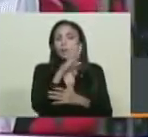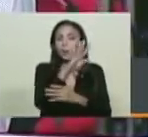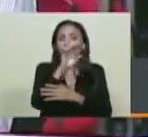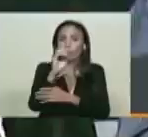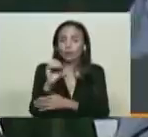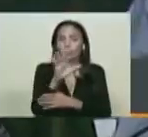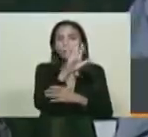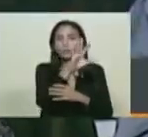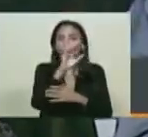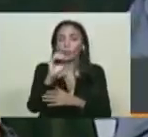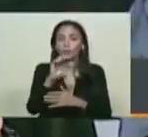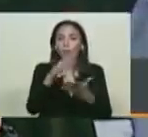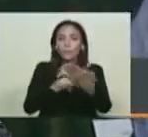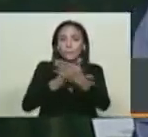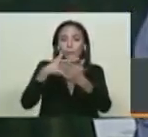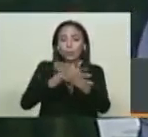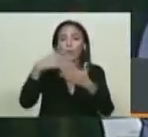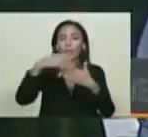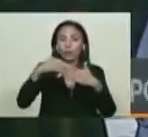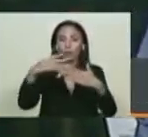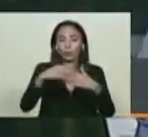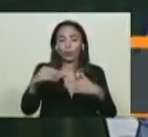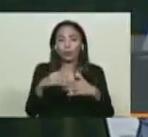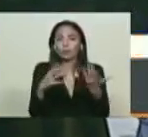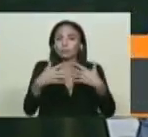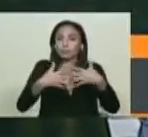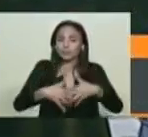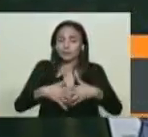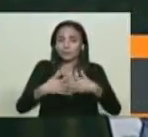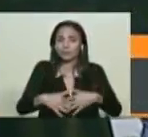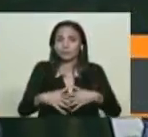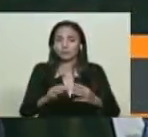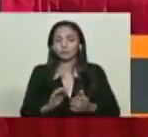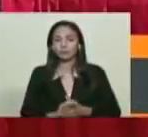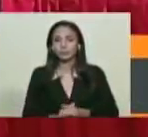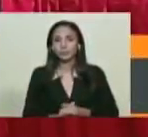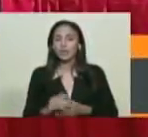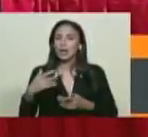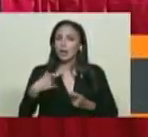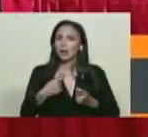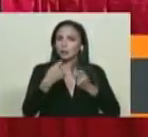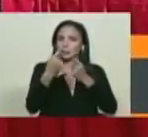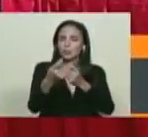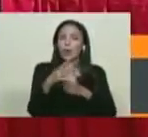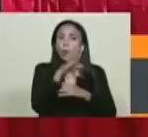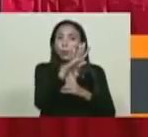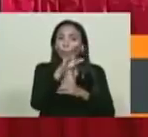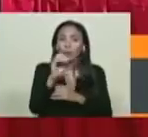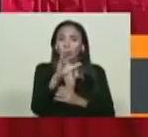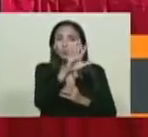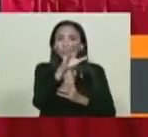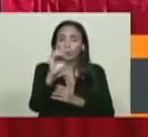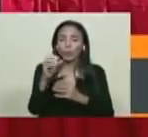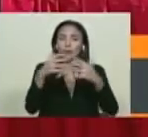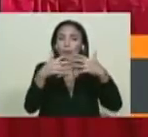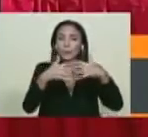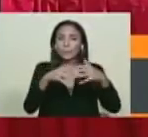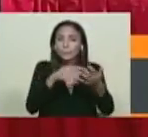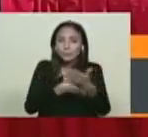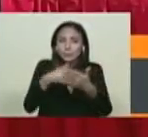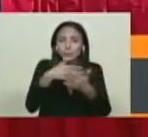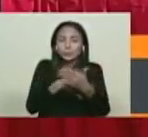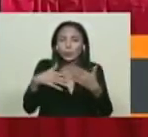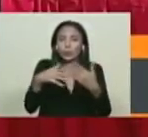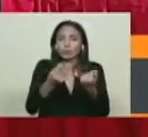50 millones de dólares a esa empresa. ¿Qué les parece a ustedes? O sea, le estaban regalando 40, 50 millones a estos ladrones